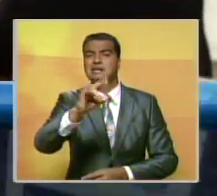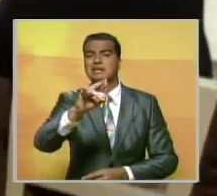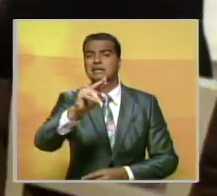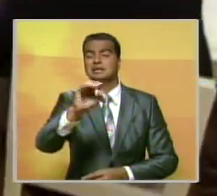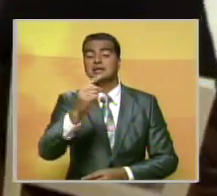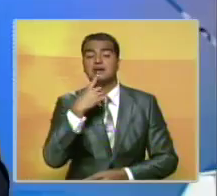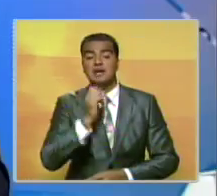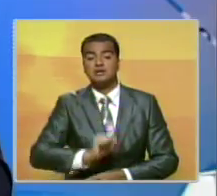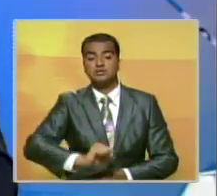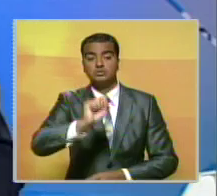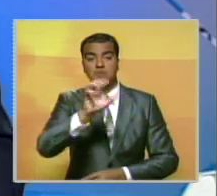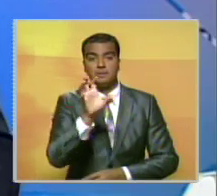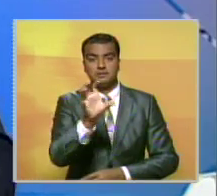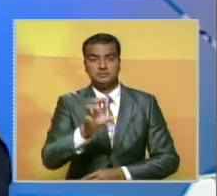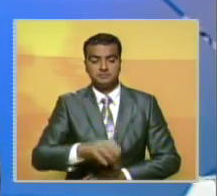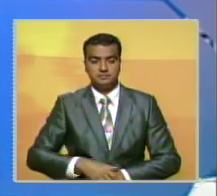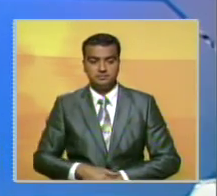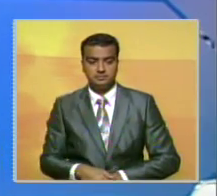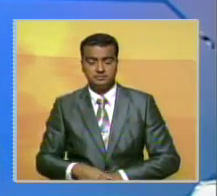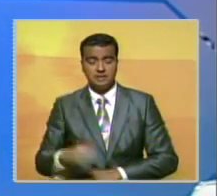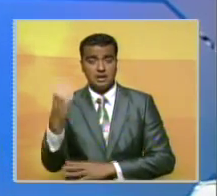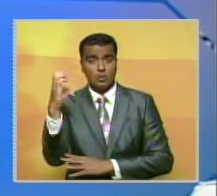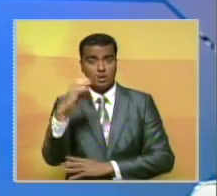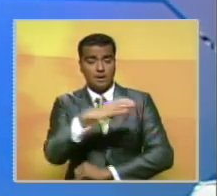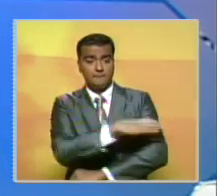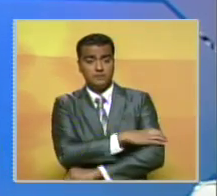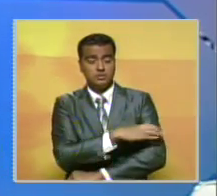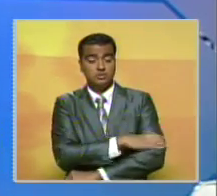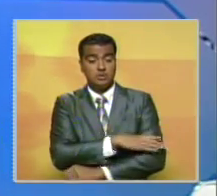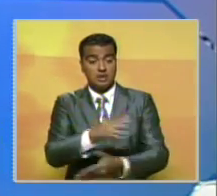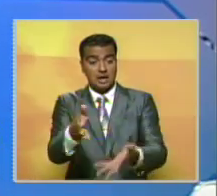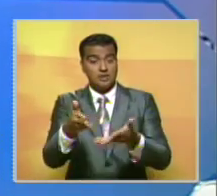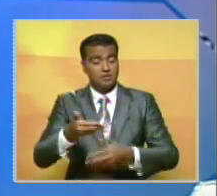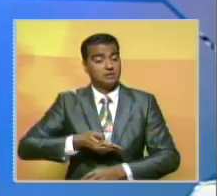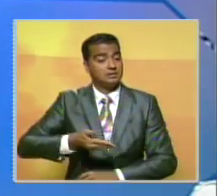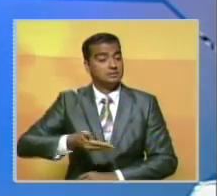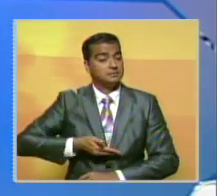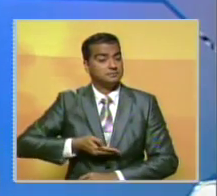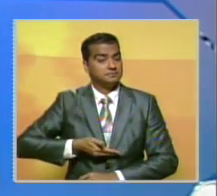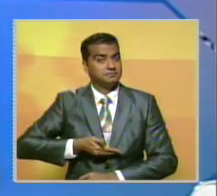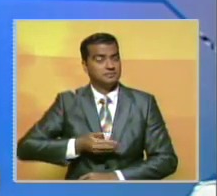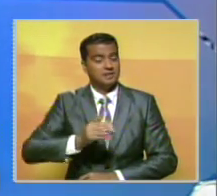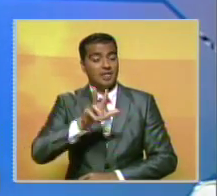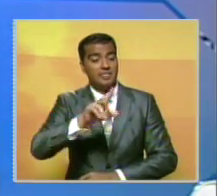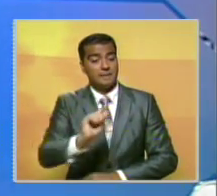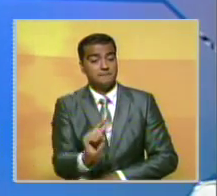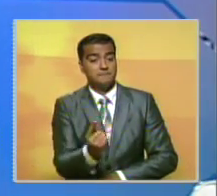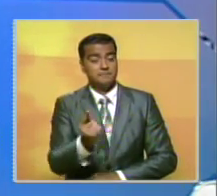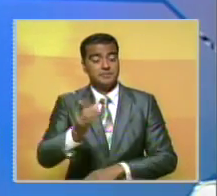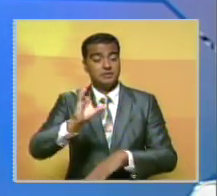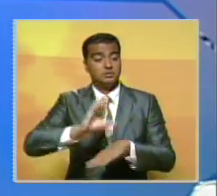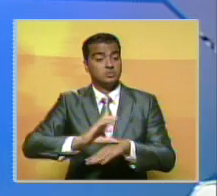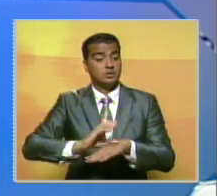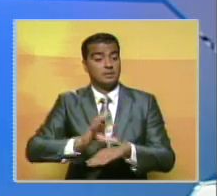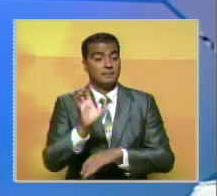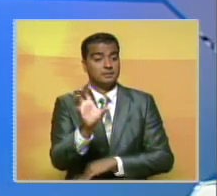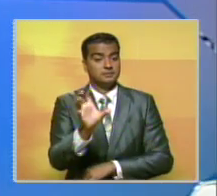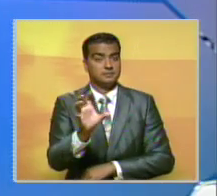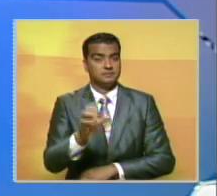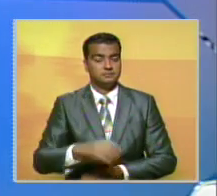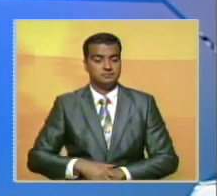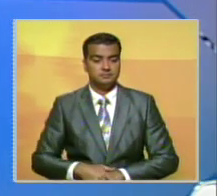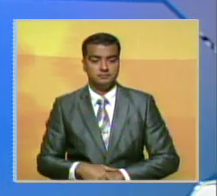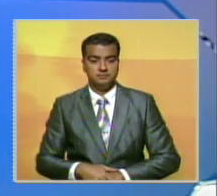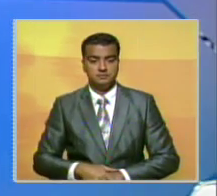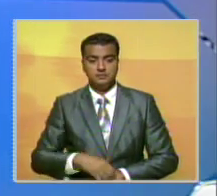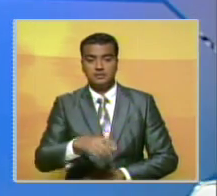de su país. En Ecuador, la oposición logró ganar las alcaldías de las 3 principales ciudades del país: la capital